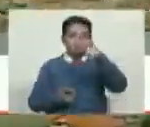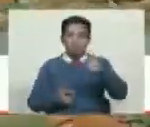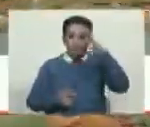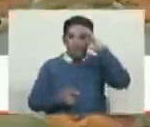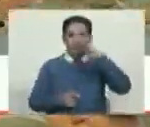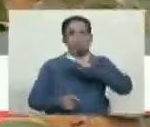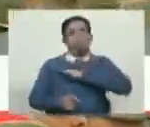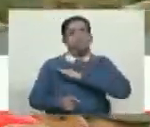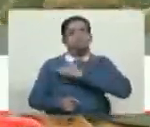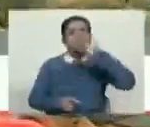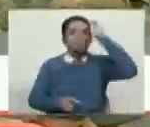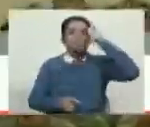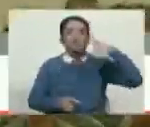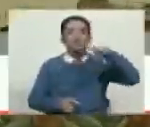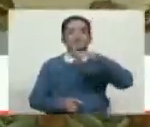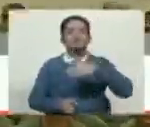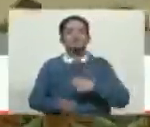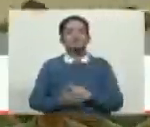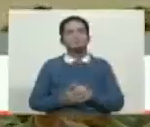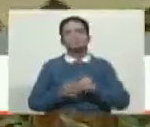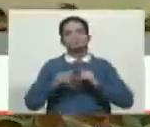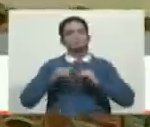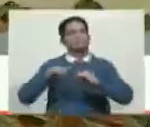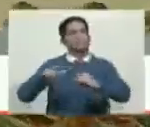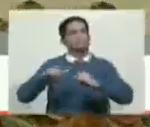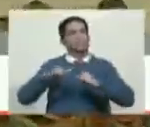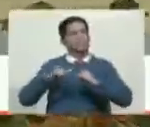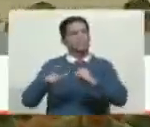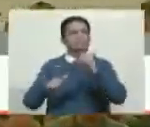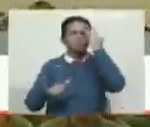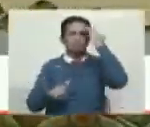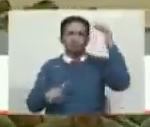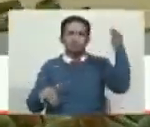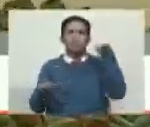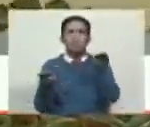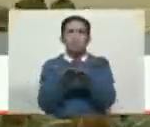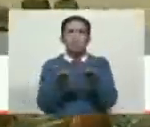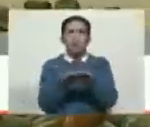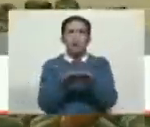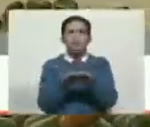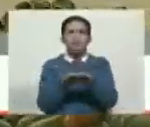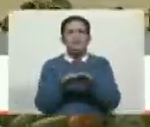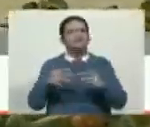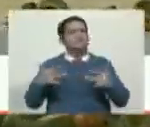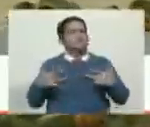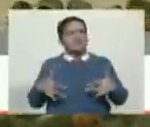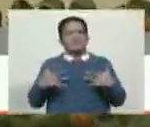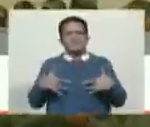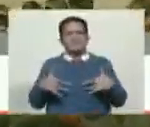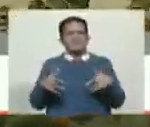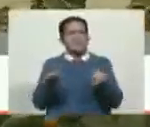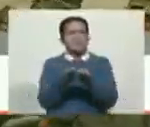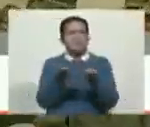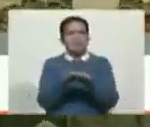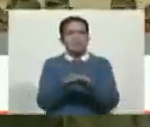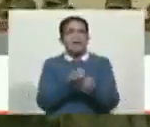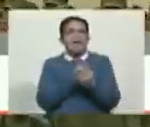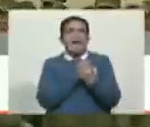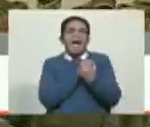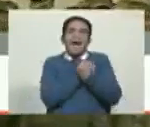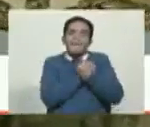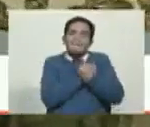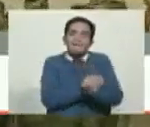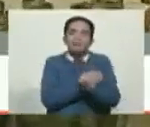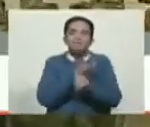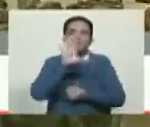como ustedes, somos los mismos, soñamos de la misma manera, sentimos de la misma manera, amamos a Venezuela de la